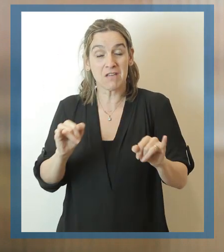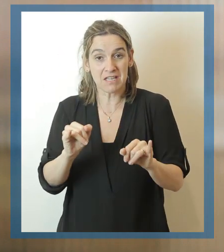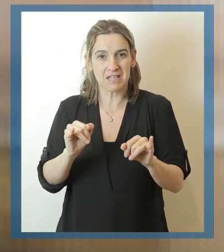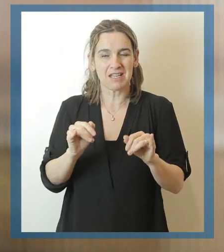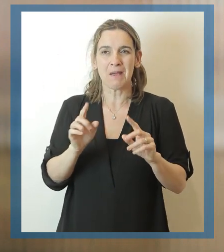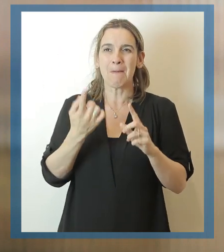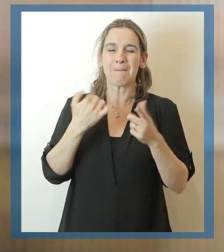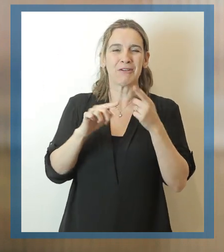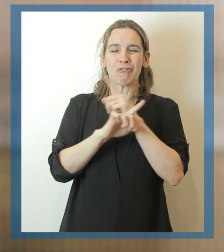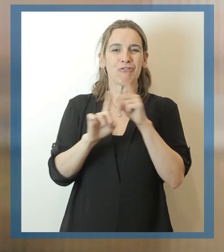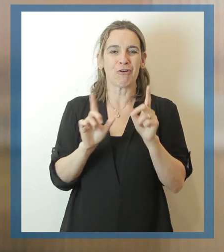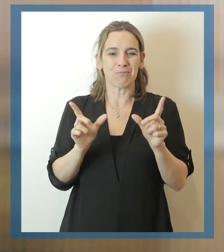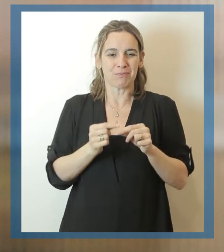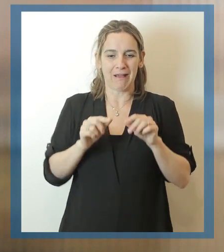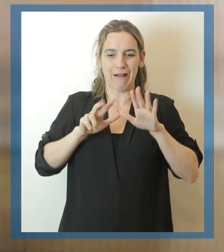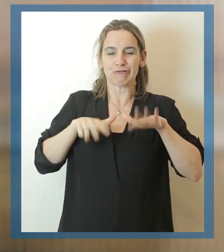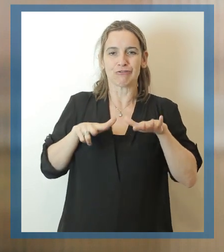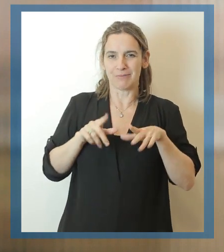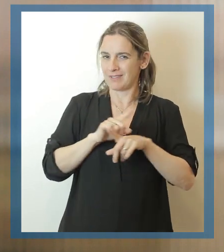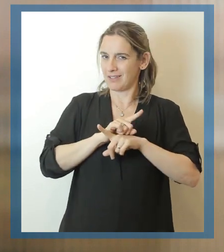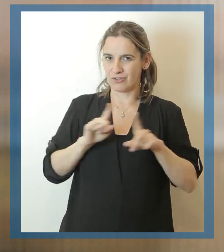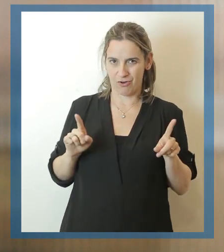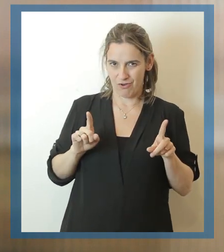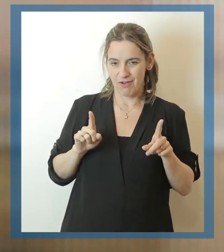personas que participen